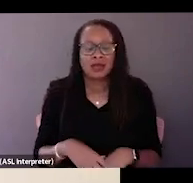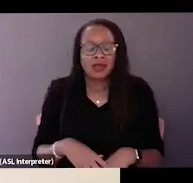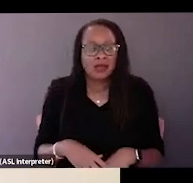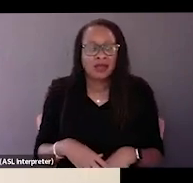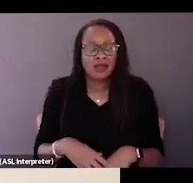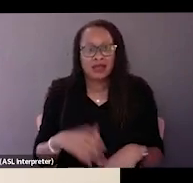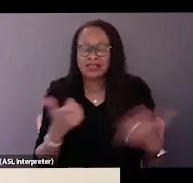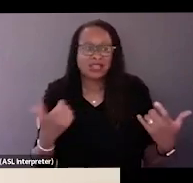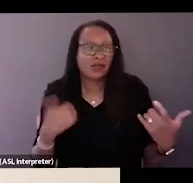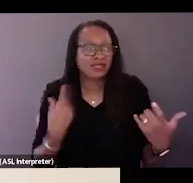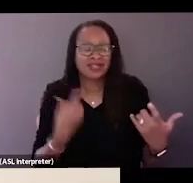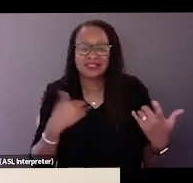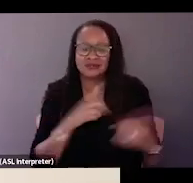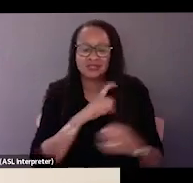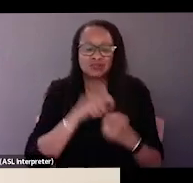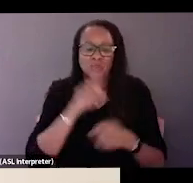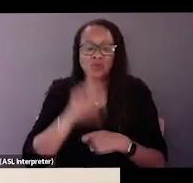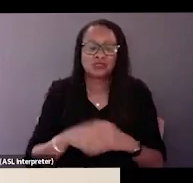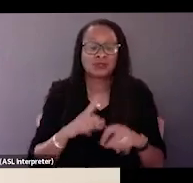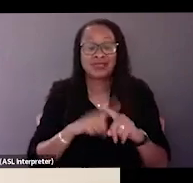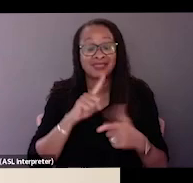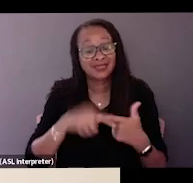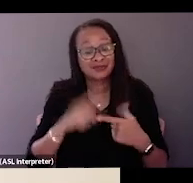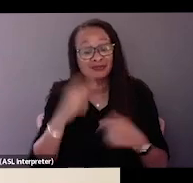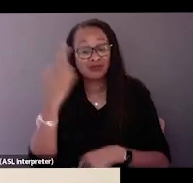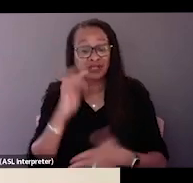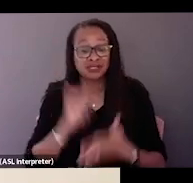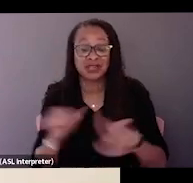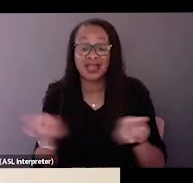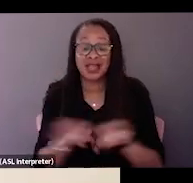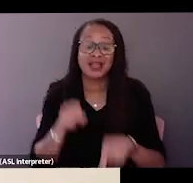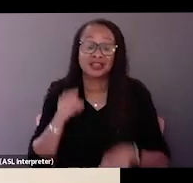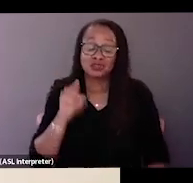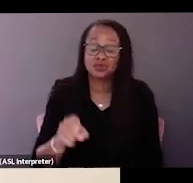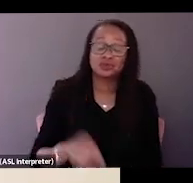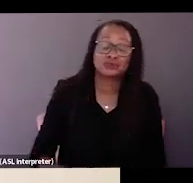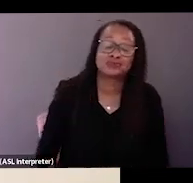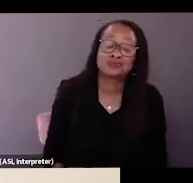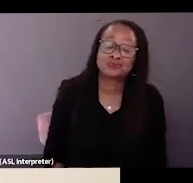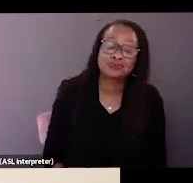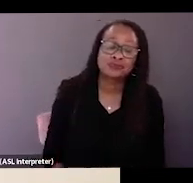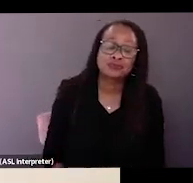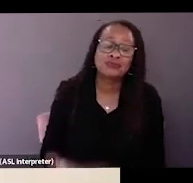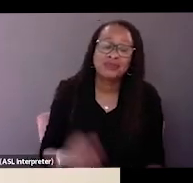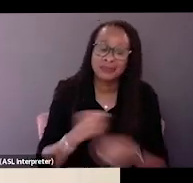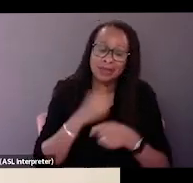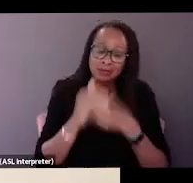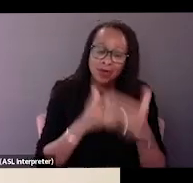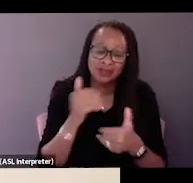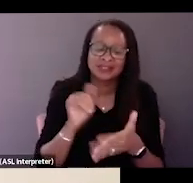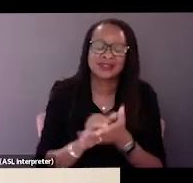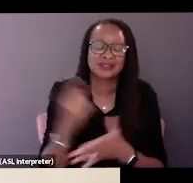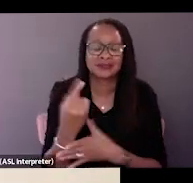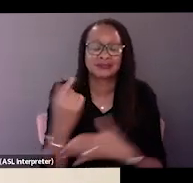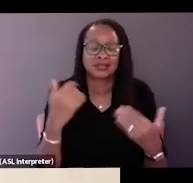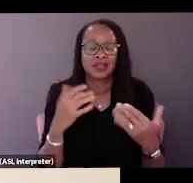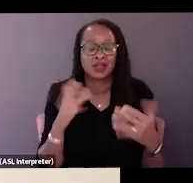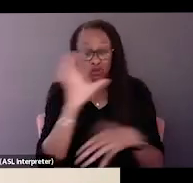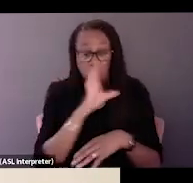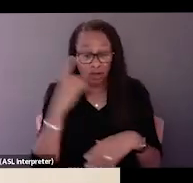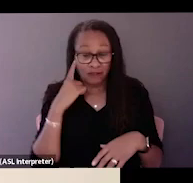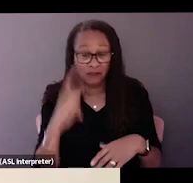avanzas, este algo que estás buscando te transforma, o te transforma uno mismo. No hay forma